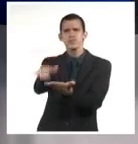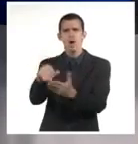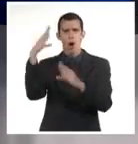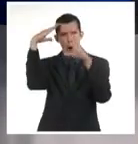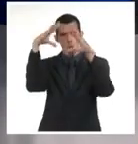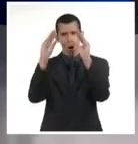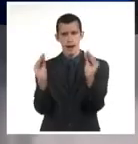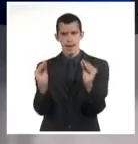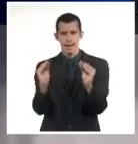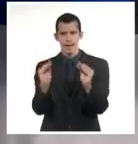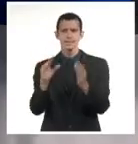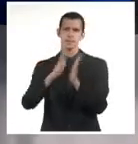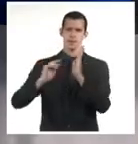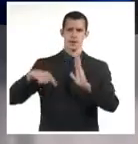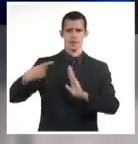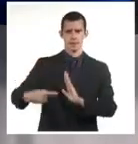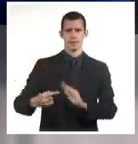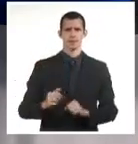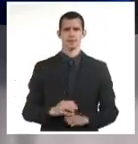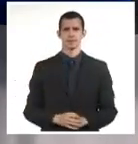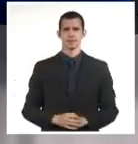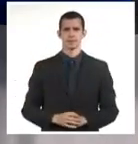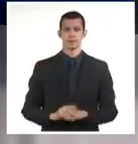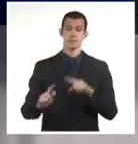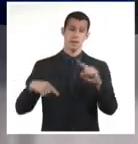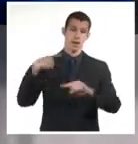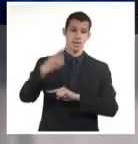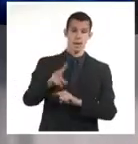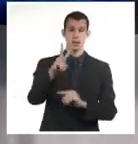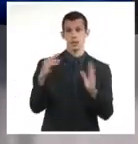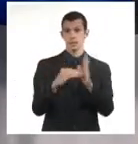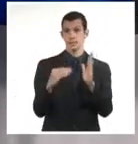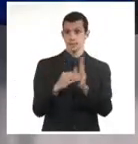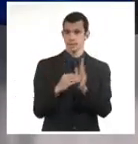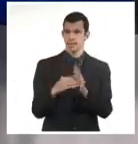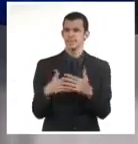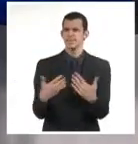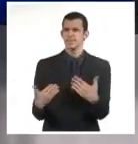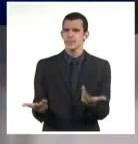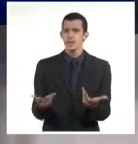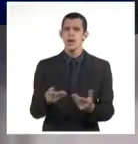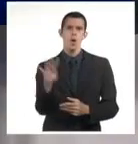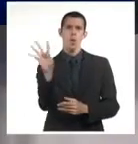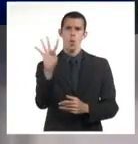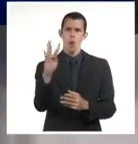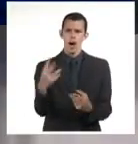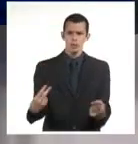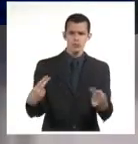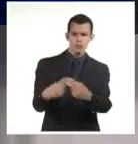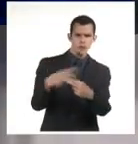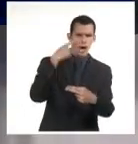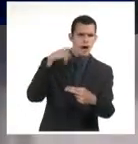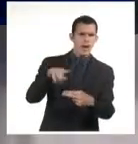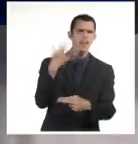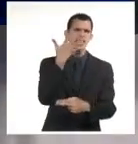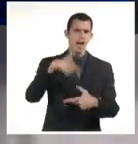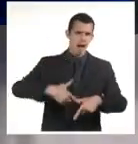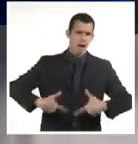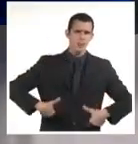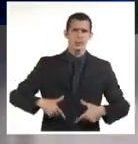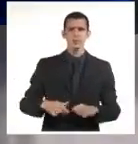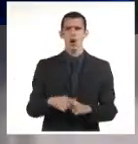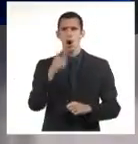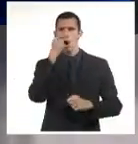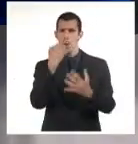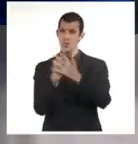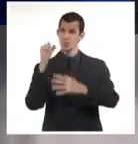viene. Mañana a las 2 de la tarde en el Estadio Victoria de Girón tendremos el cuarto desafío por la corona y están anunciados César García por